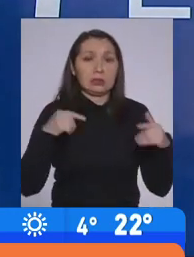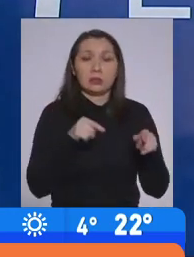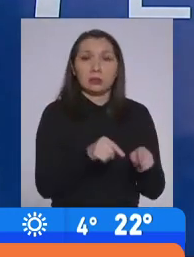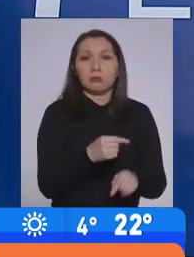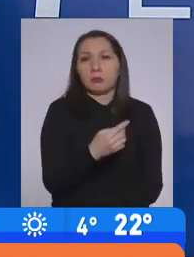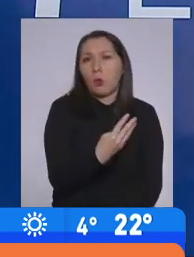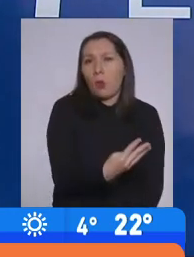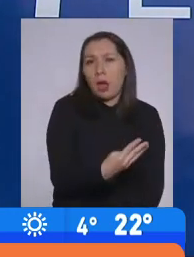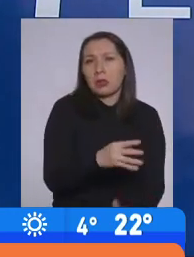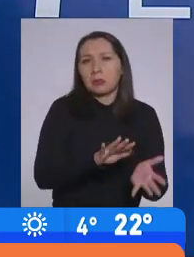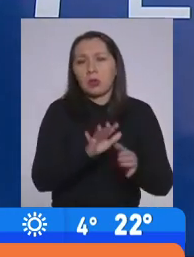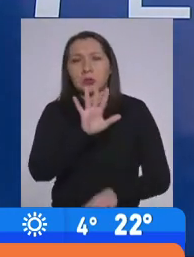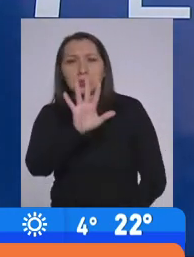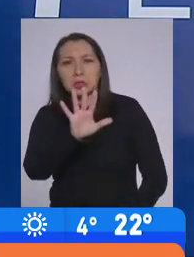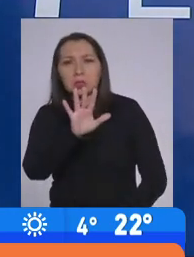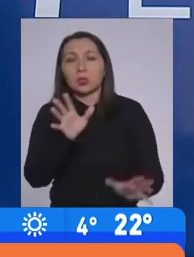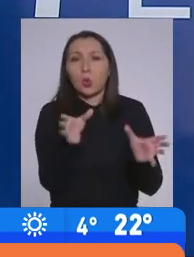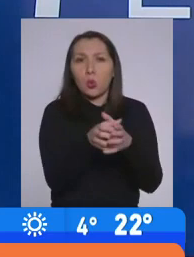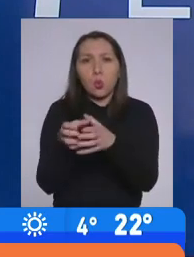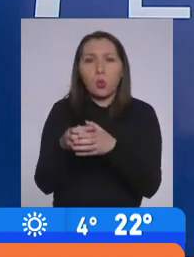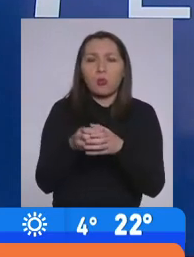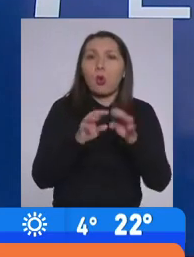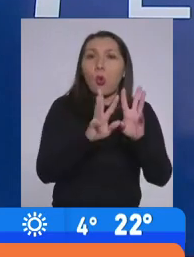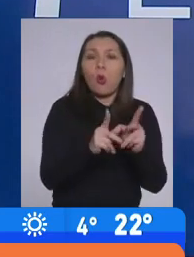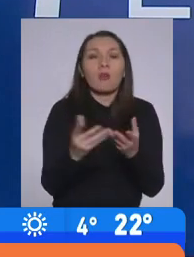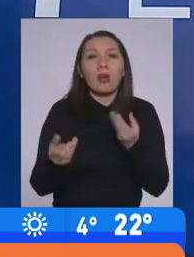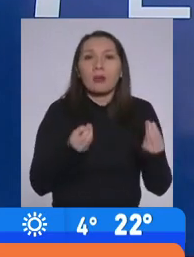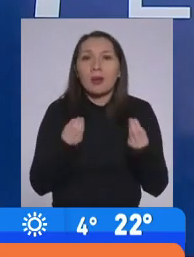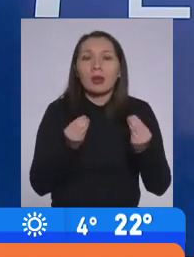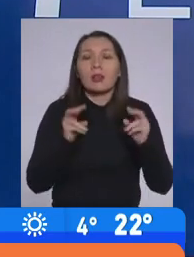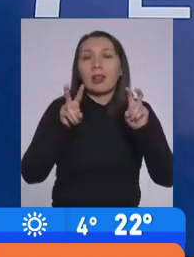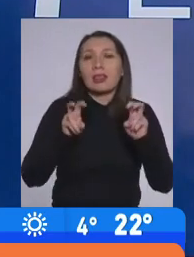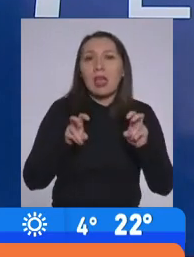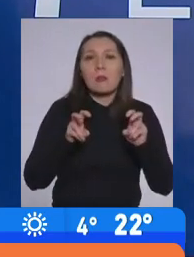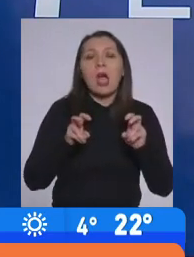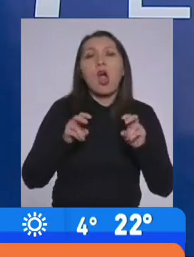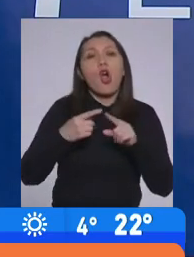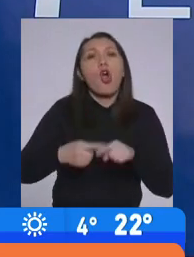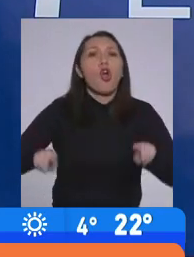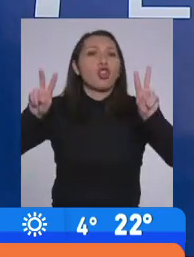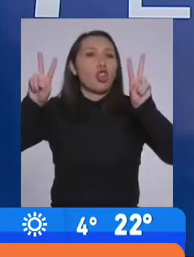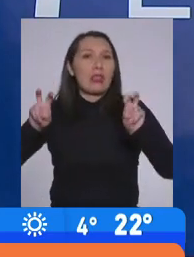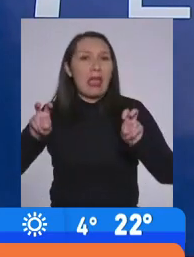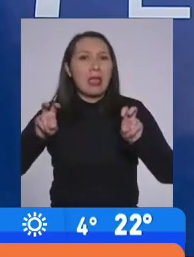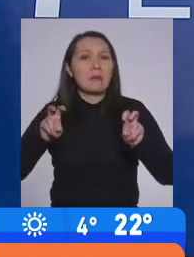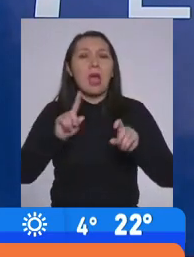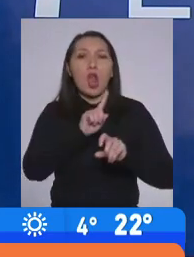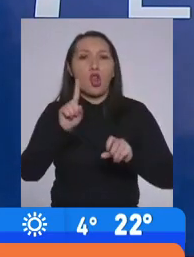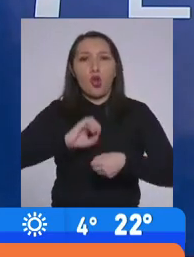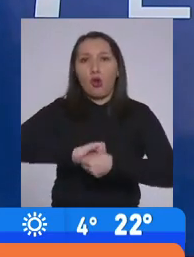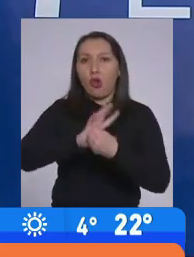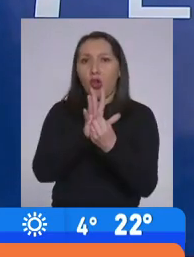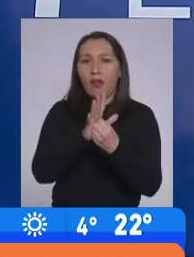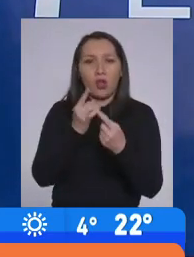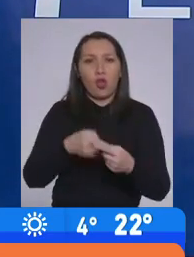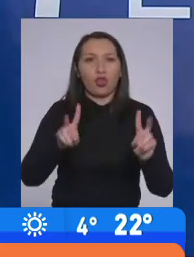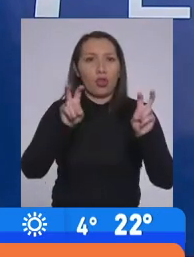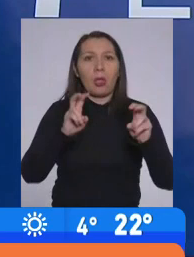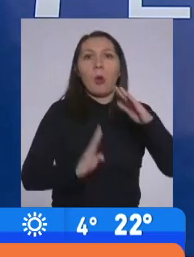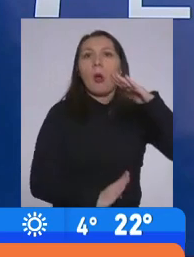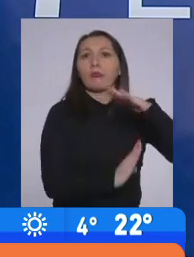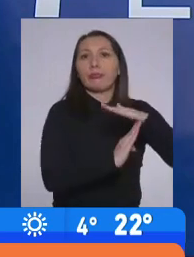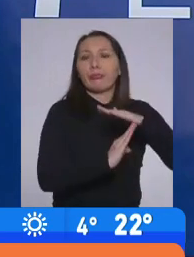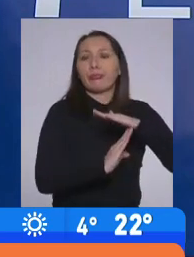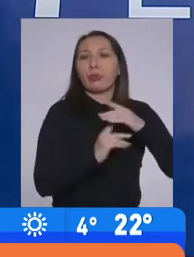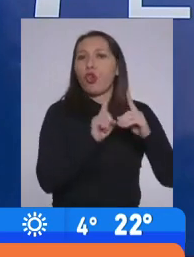son 4 o 5 10 en relación por motivos ajenos a la pandemia dicho de